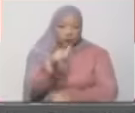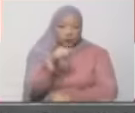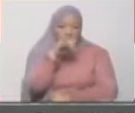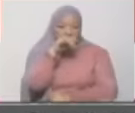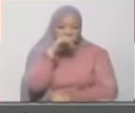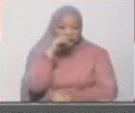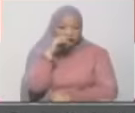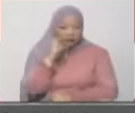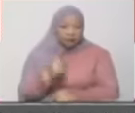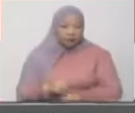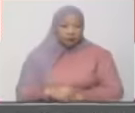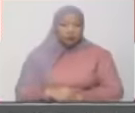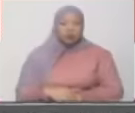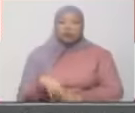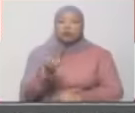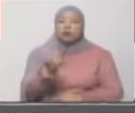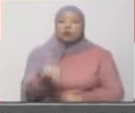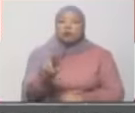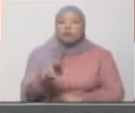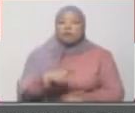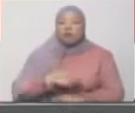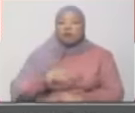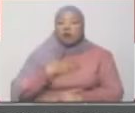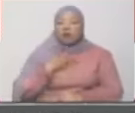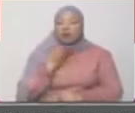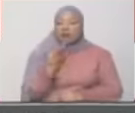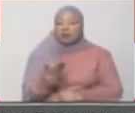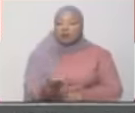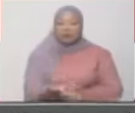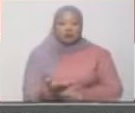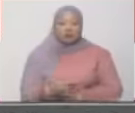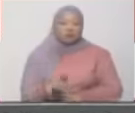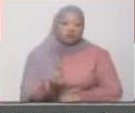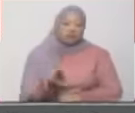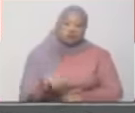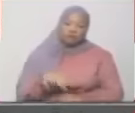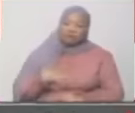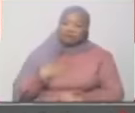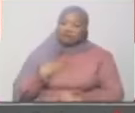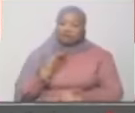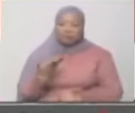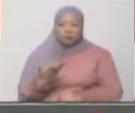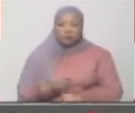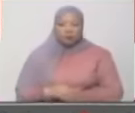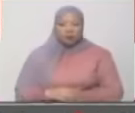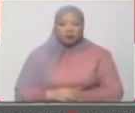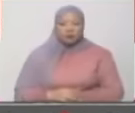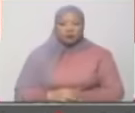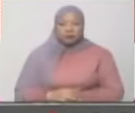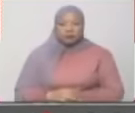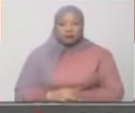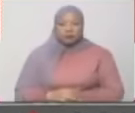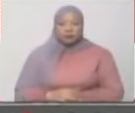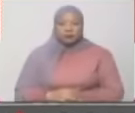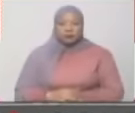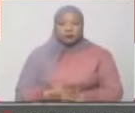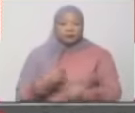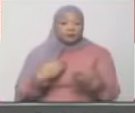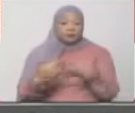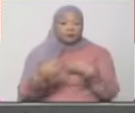No han podido, ni podrán. se vistan como